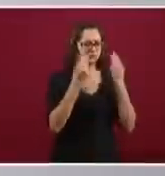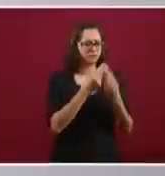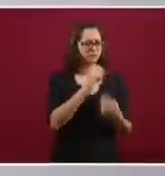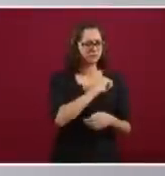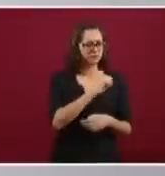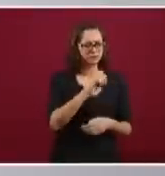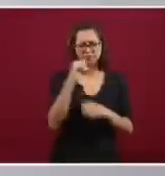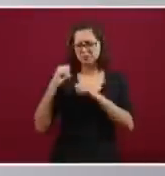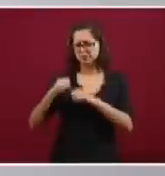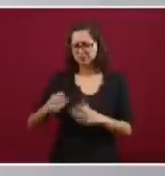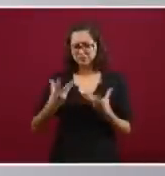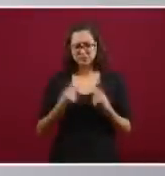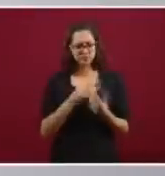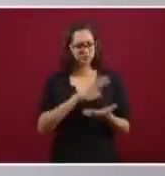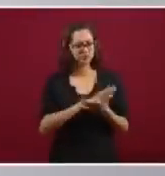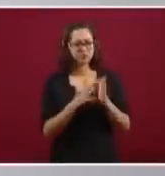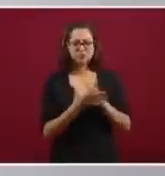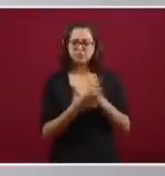autoridad,